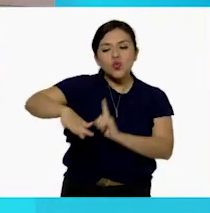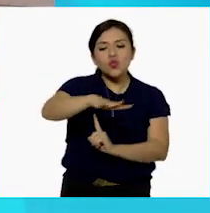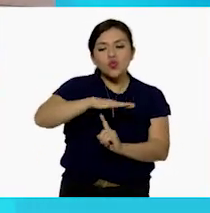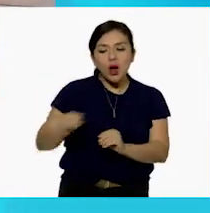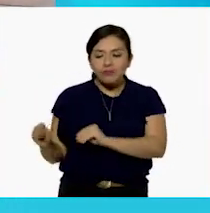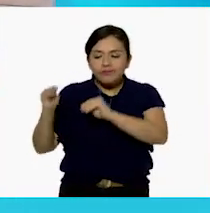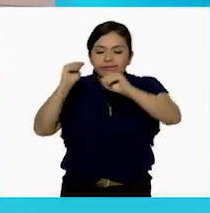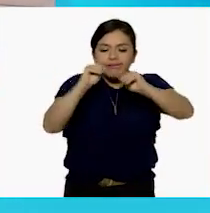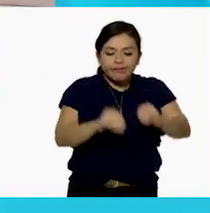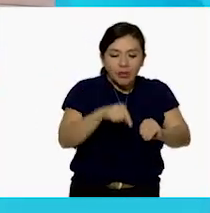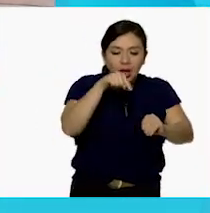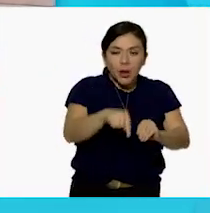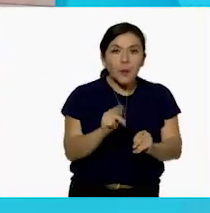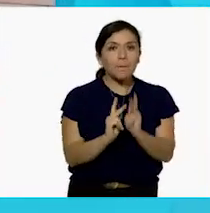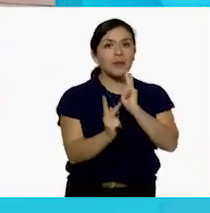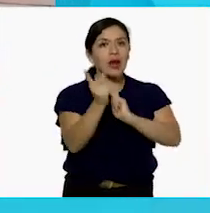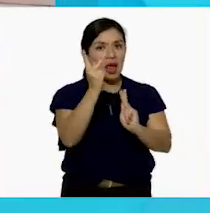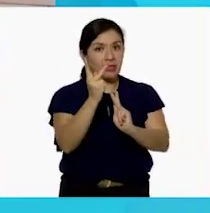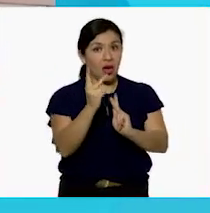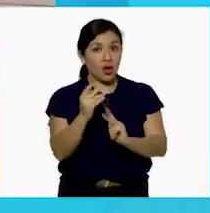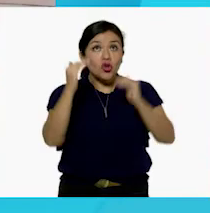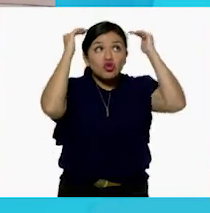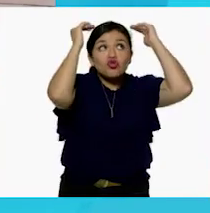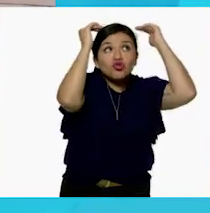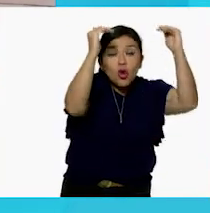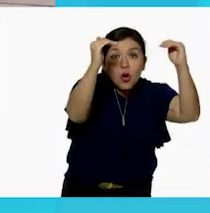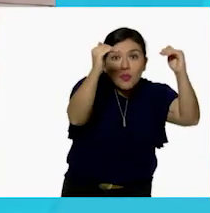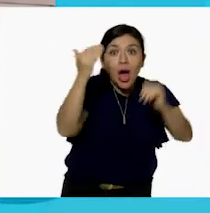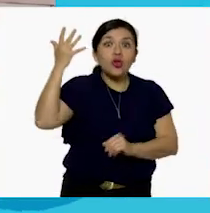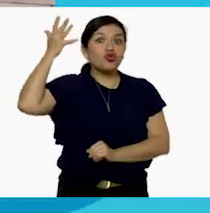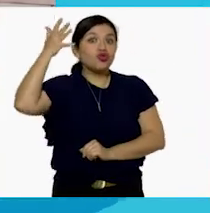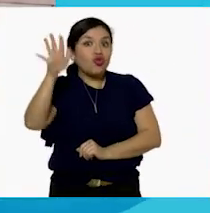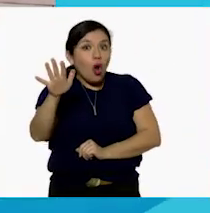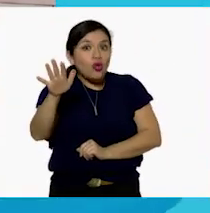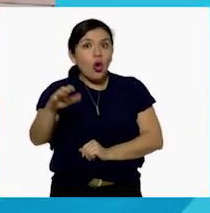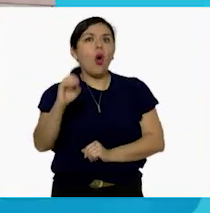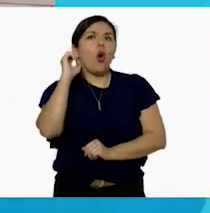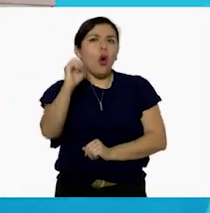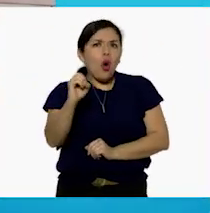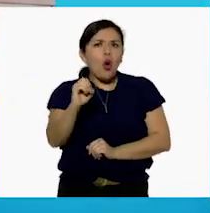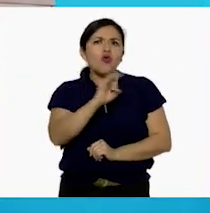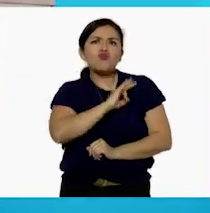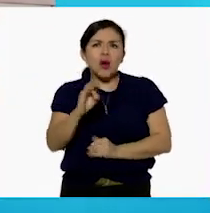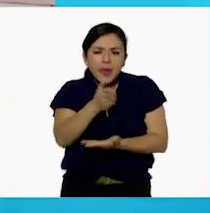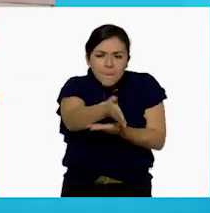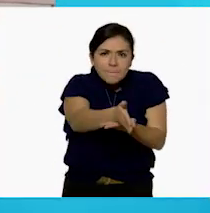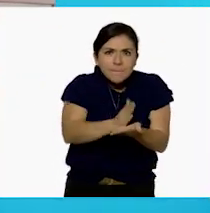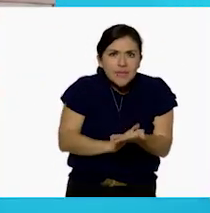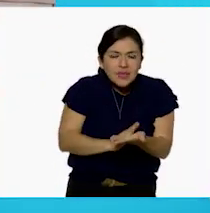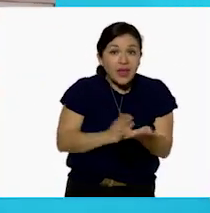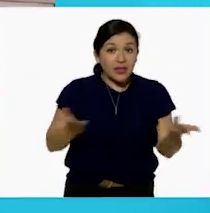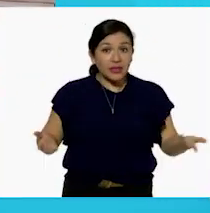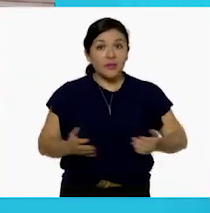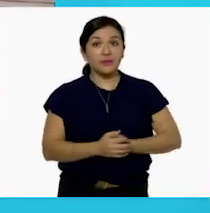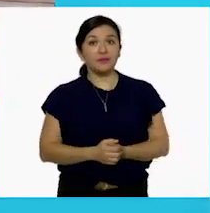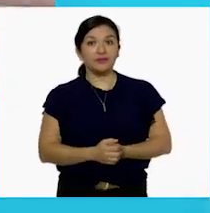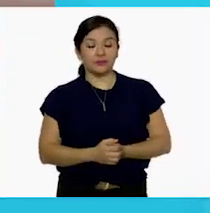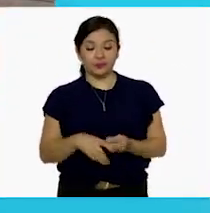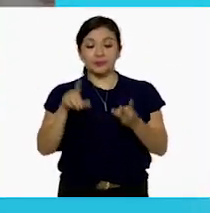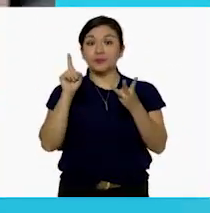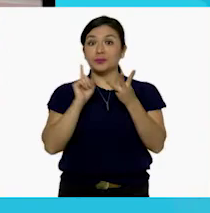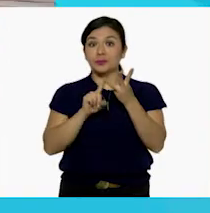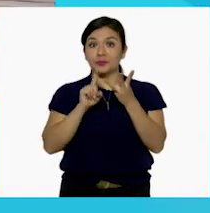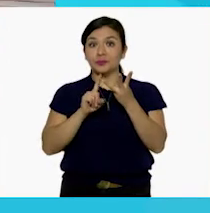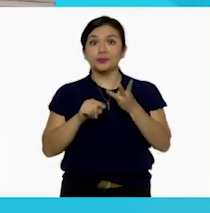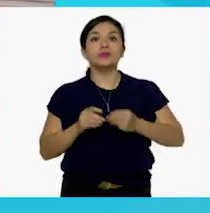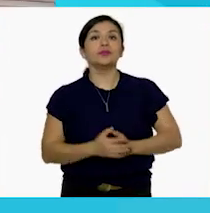para ponerla. Puede ser de sombra, de sol o estar entre sol y sombra. Número